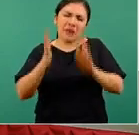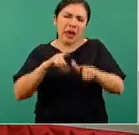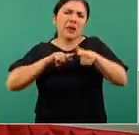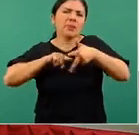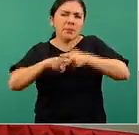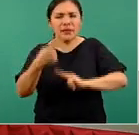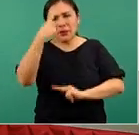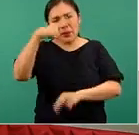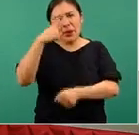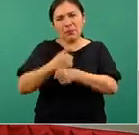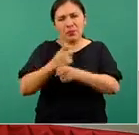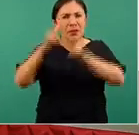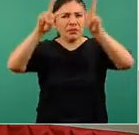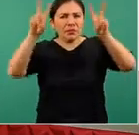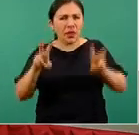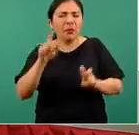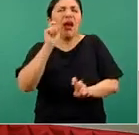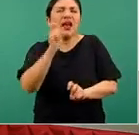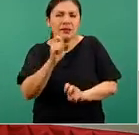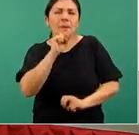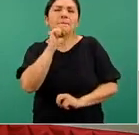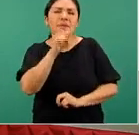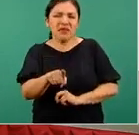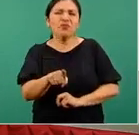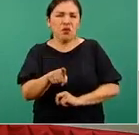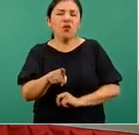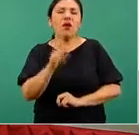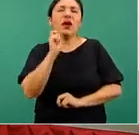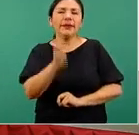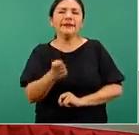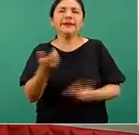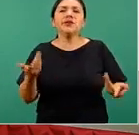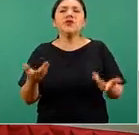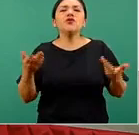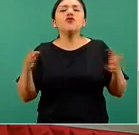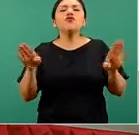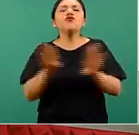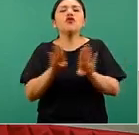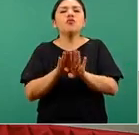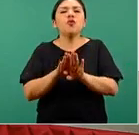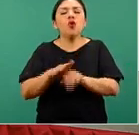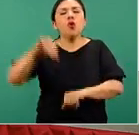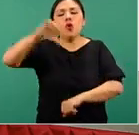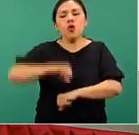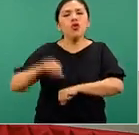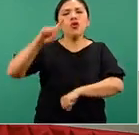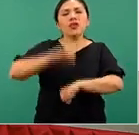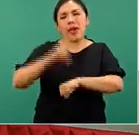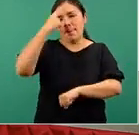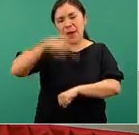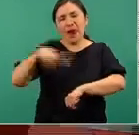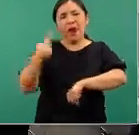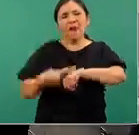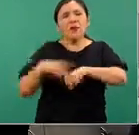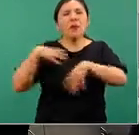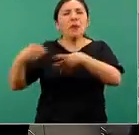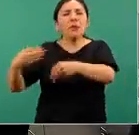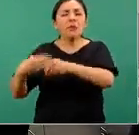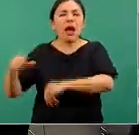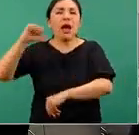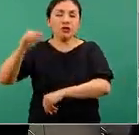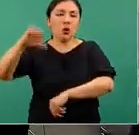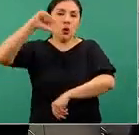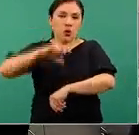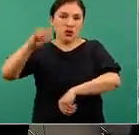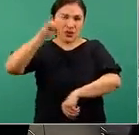primer componente que tiene que ver justo con la actualización de la estadística al corte